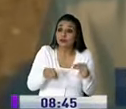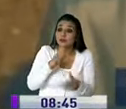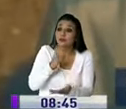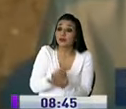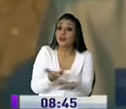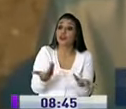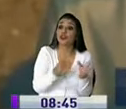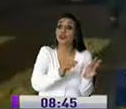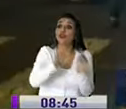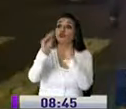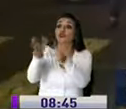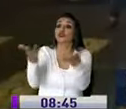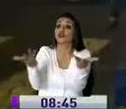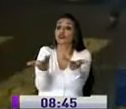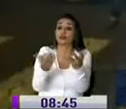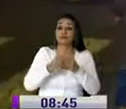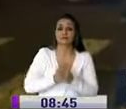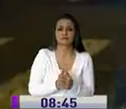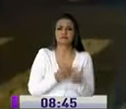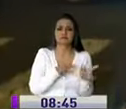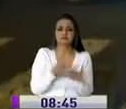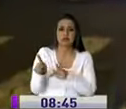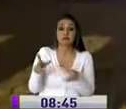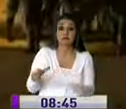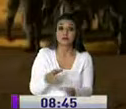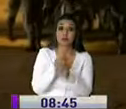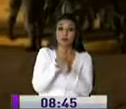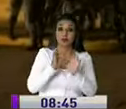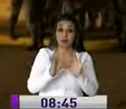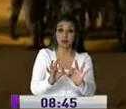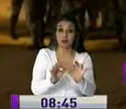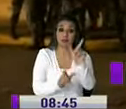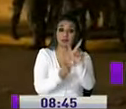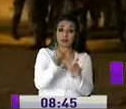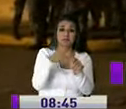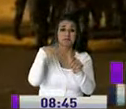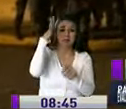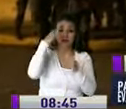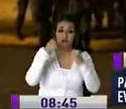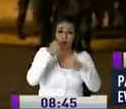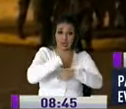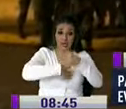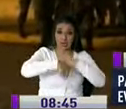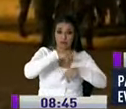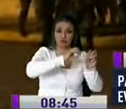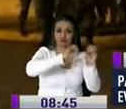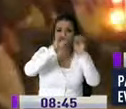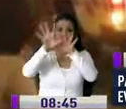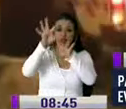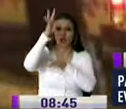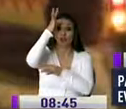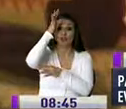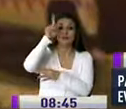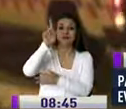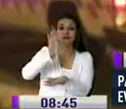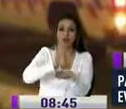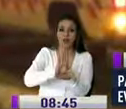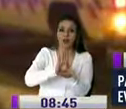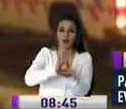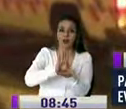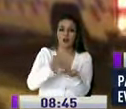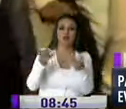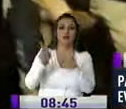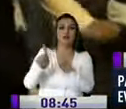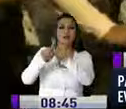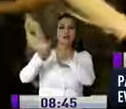van a trasladar? De acuerdo al protocolo de seguridad activado, los internos más graves fueron llevados al hospital del Instituto de Seguridad Social de la